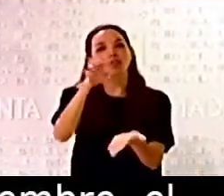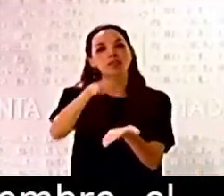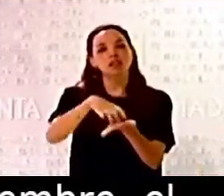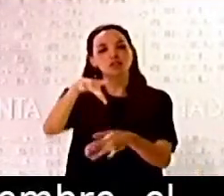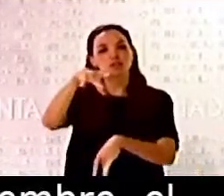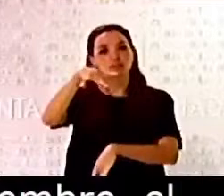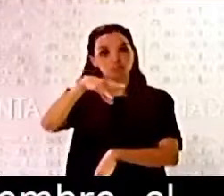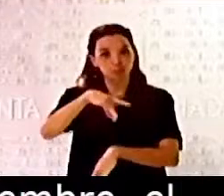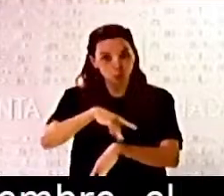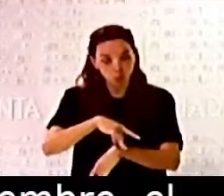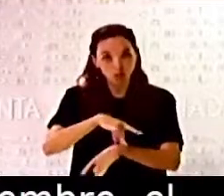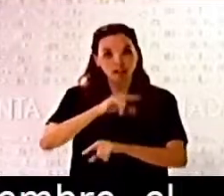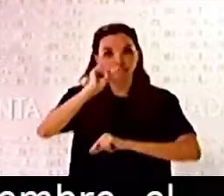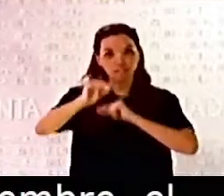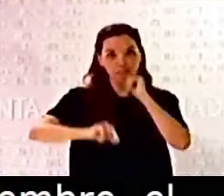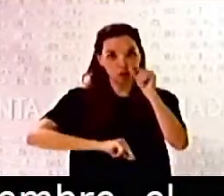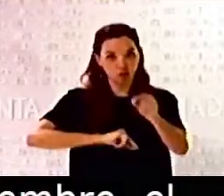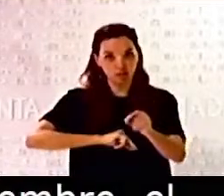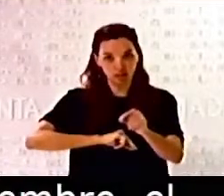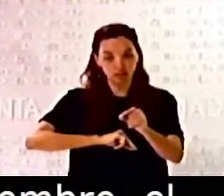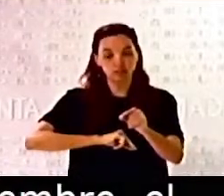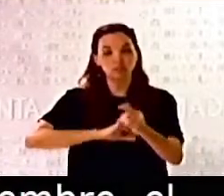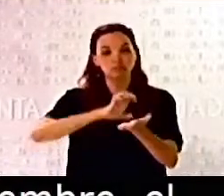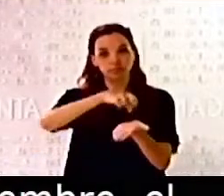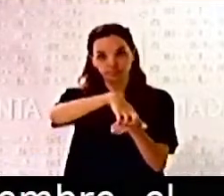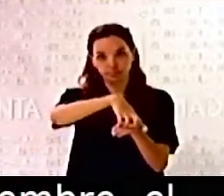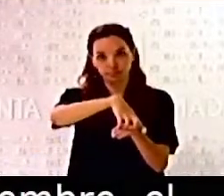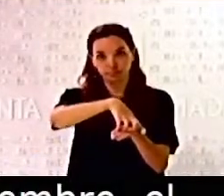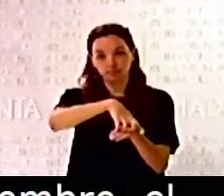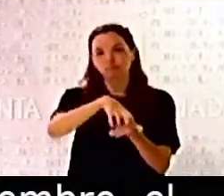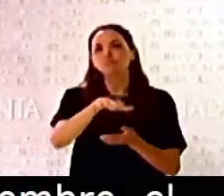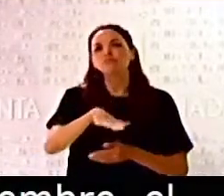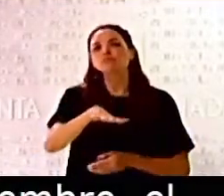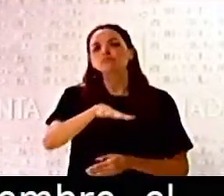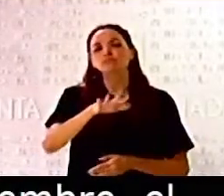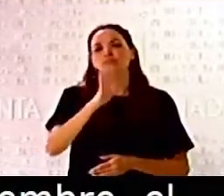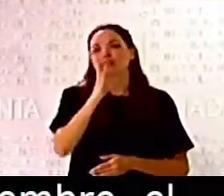Enfermedades Infecciosas de Estados Unidos